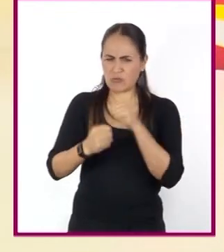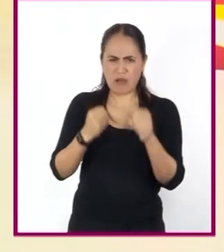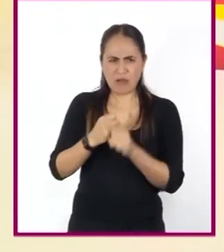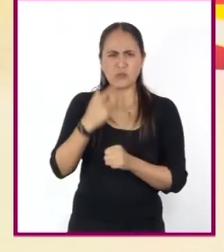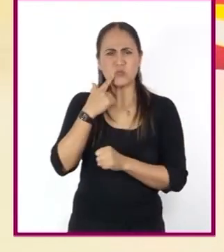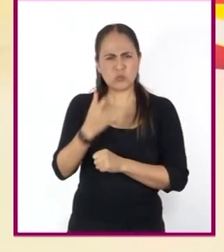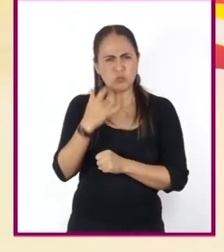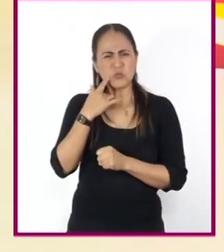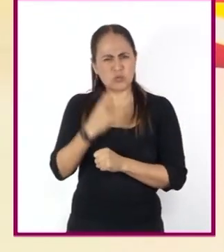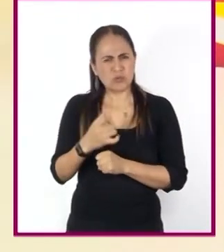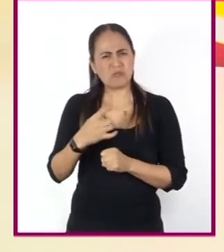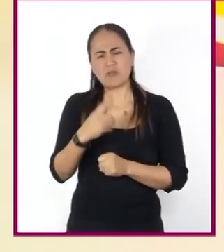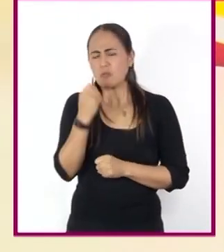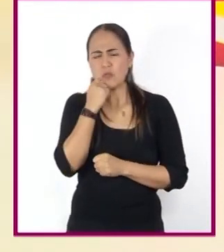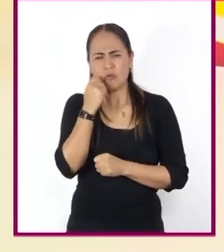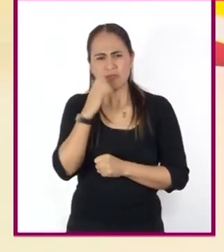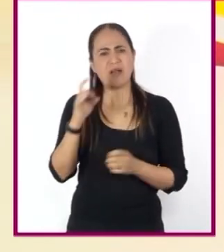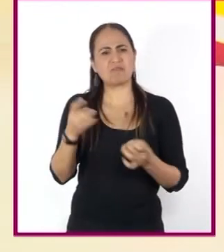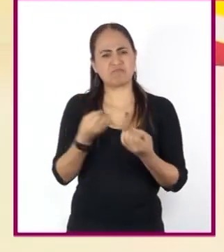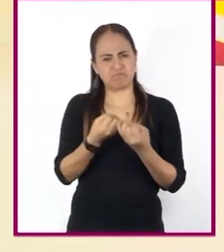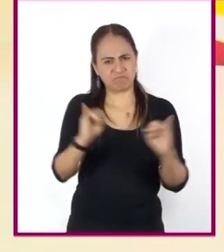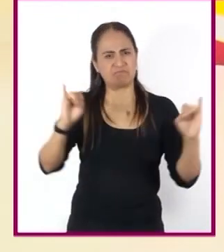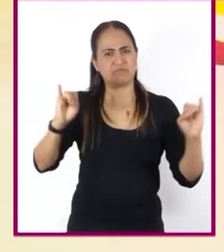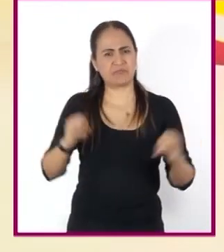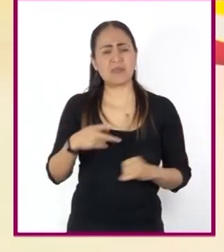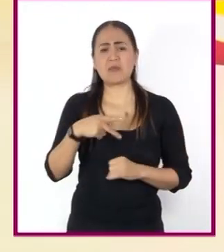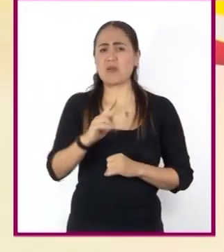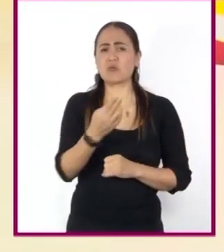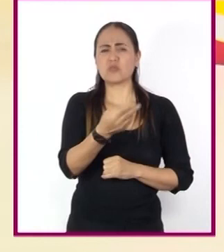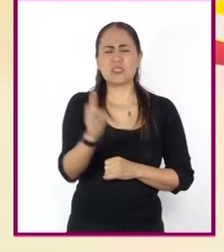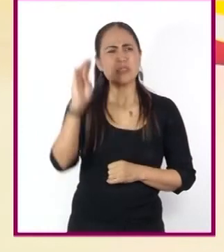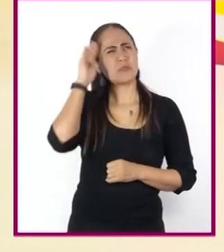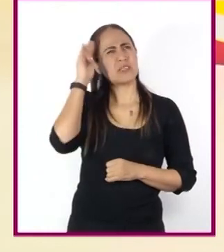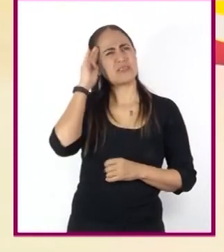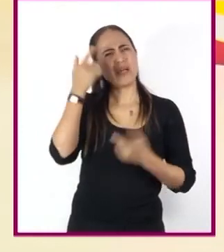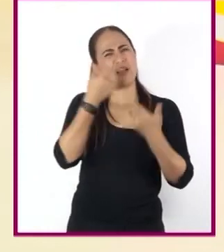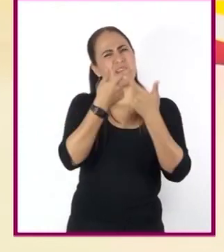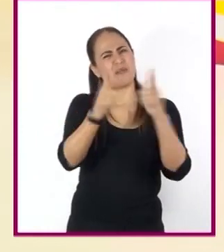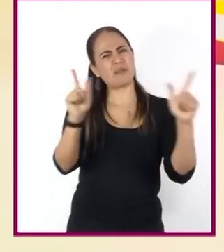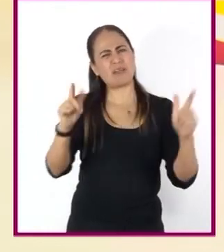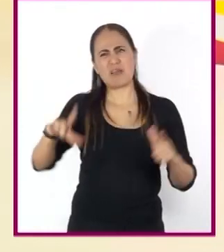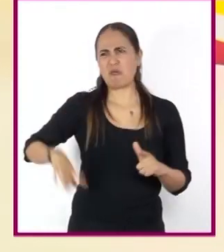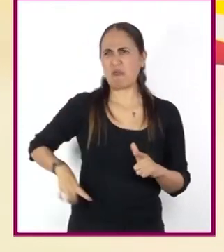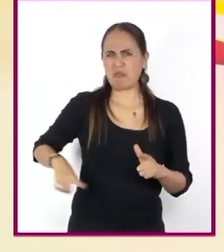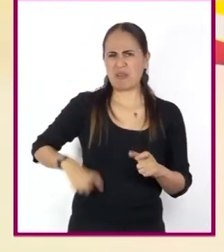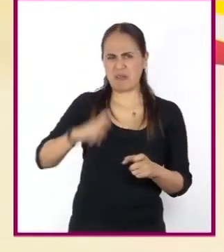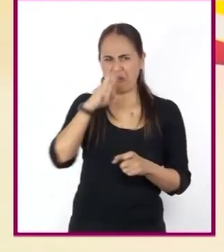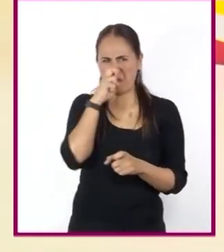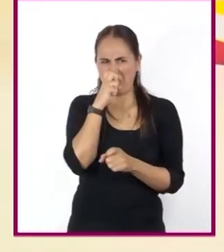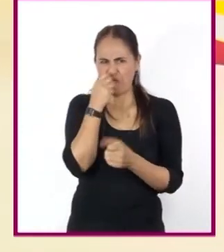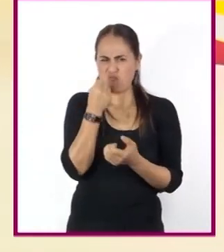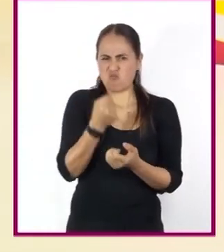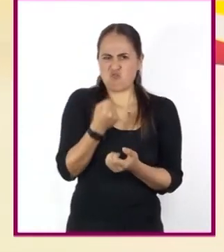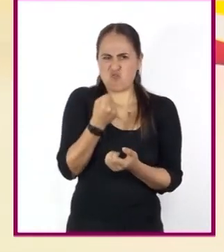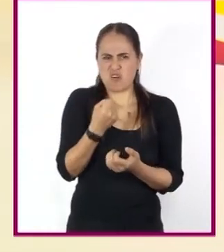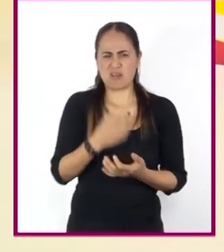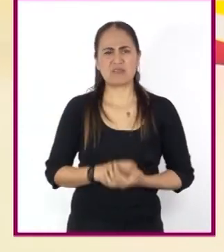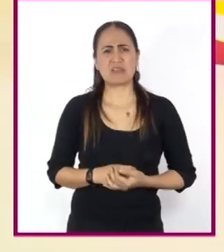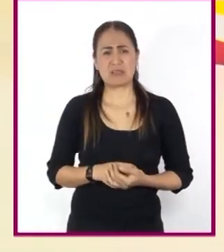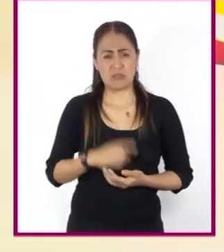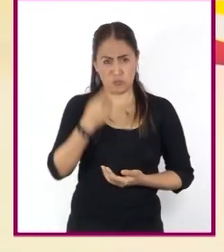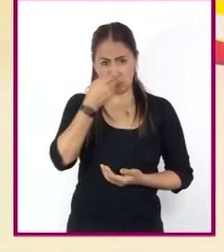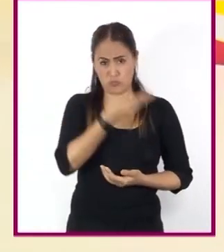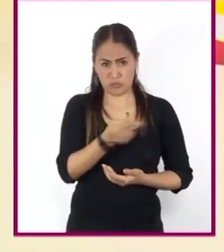Por último, reflexionen sobre la importancia de la libertad ante un poder tiránico. ¿Consideran que los colonos ingleses